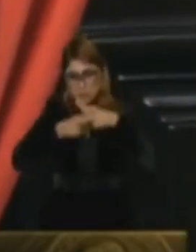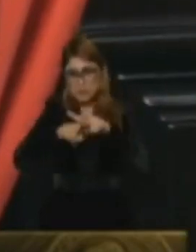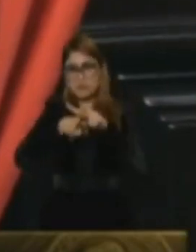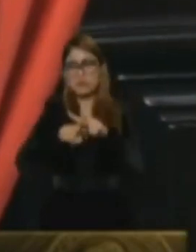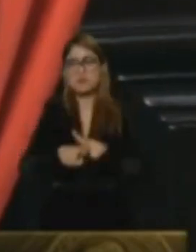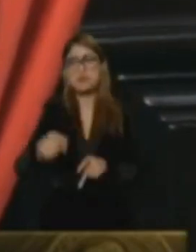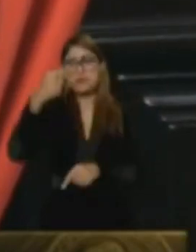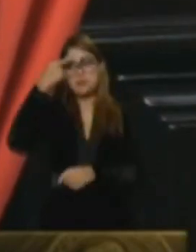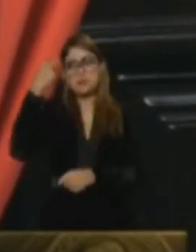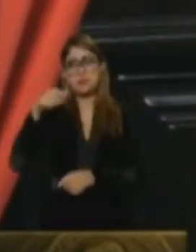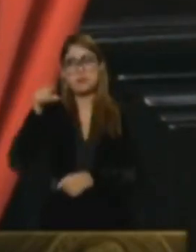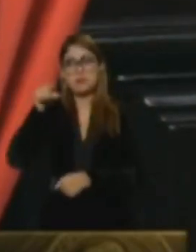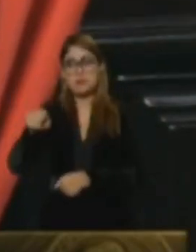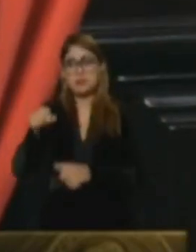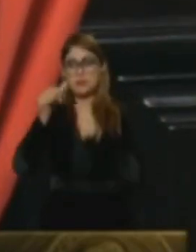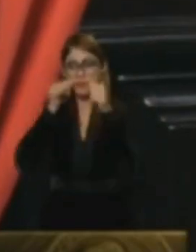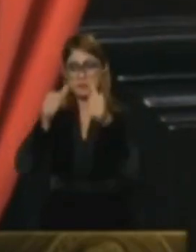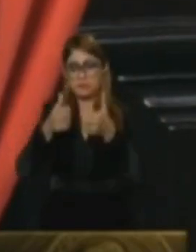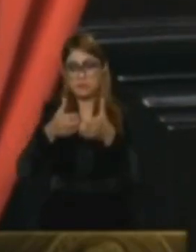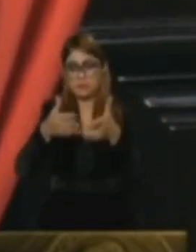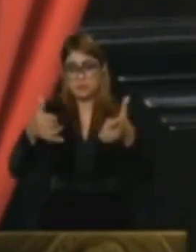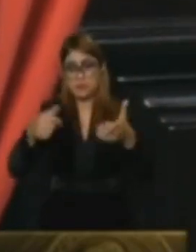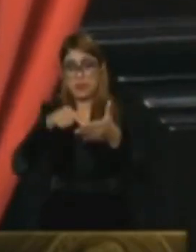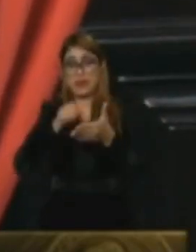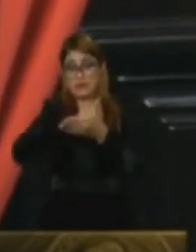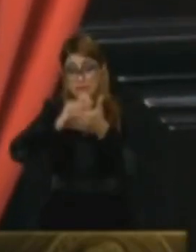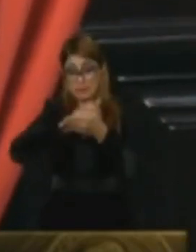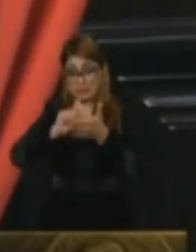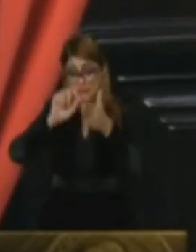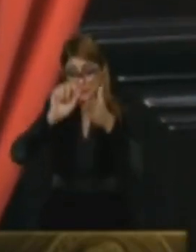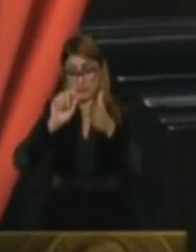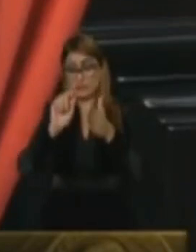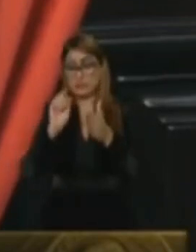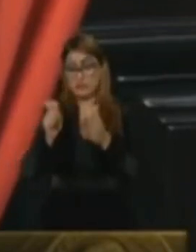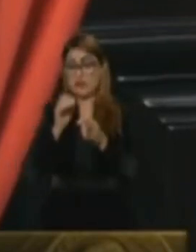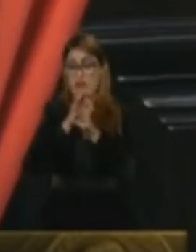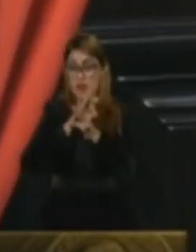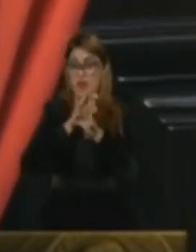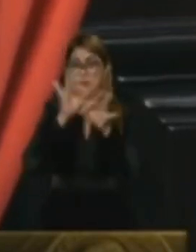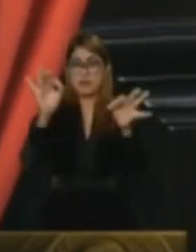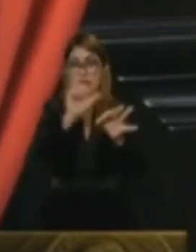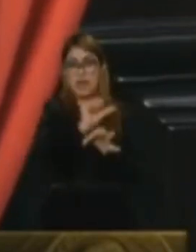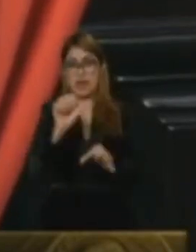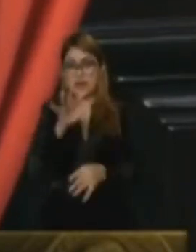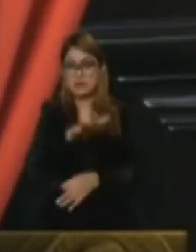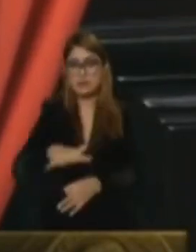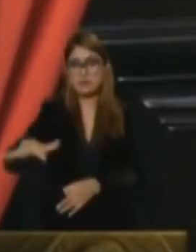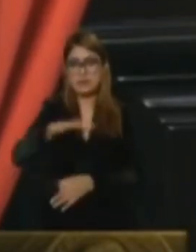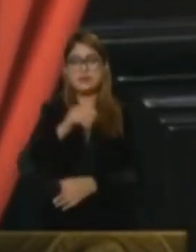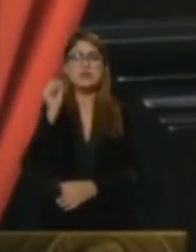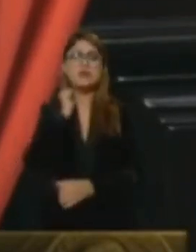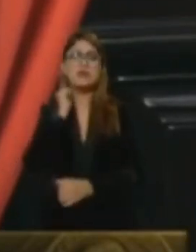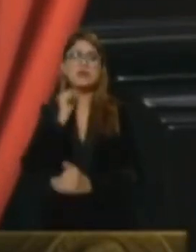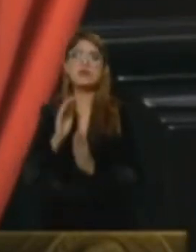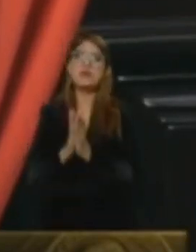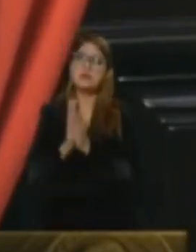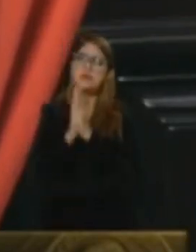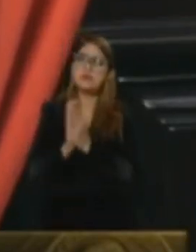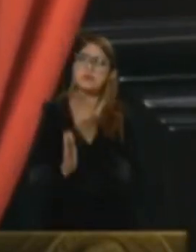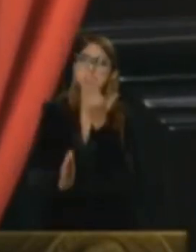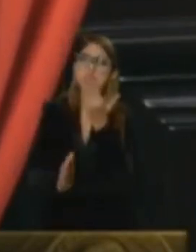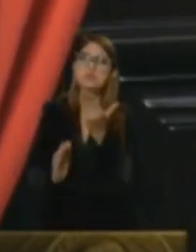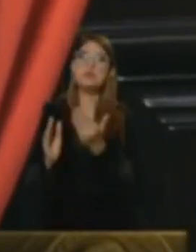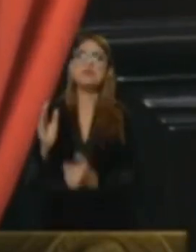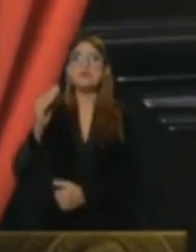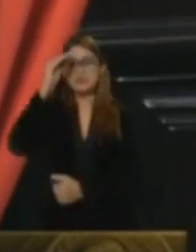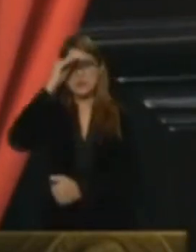tomando conocimiento de este pliego y dándolo a conocer enseguida a los señores senadores. Insisto, señor presidente, en